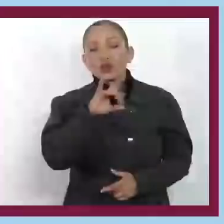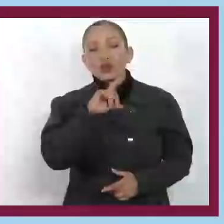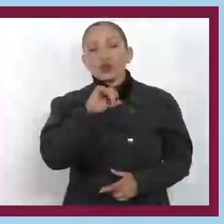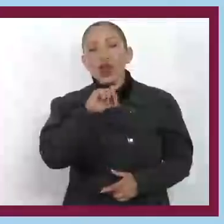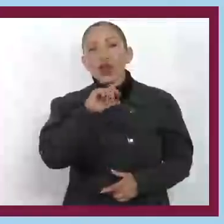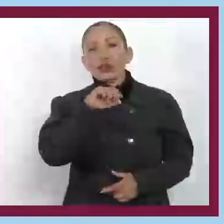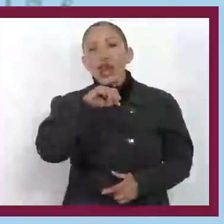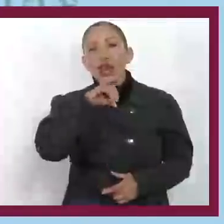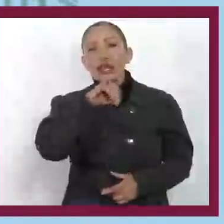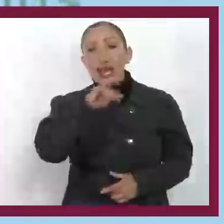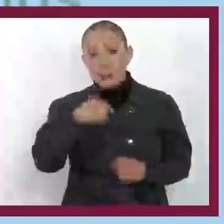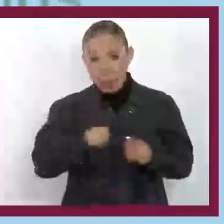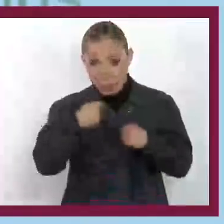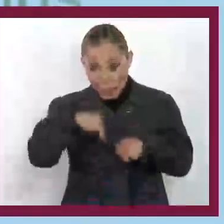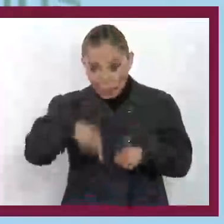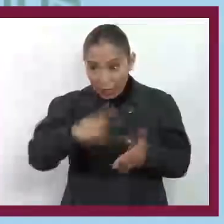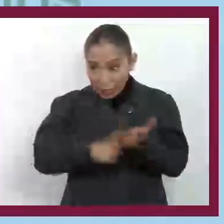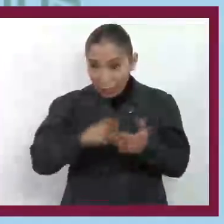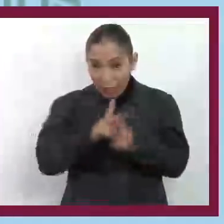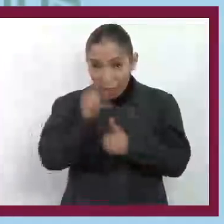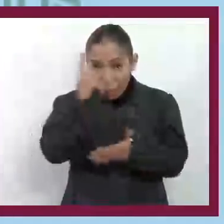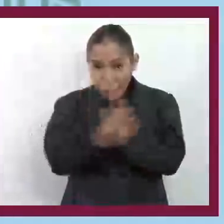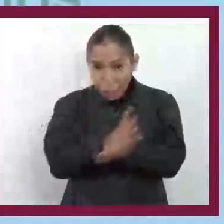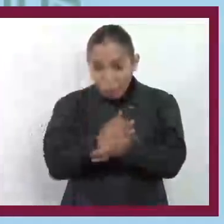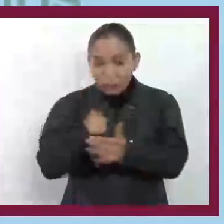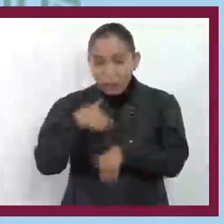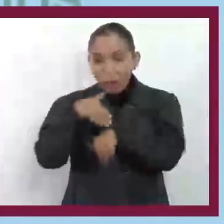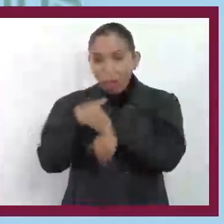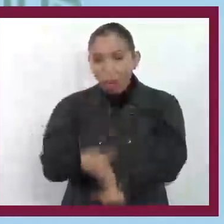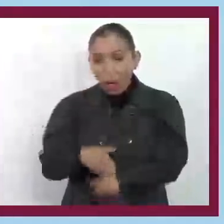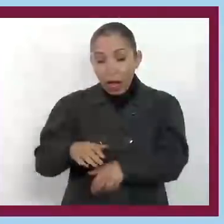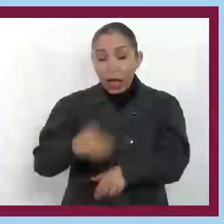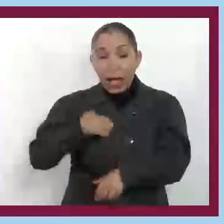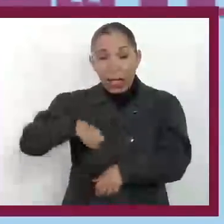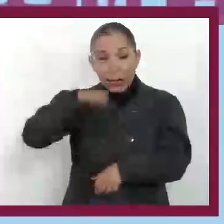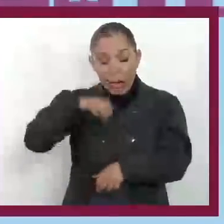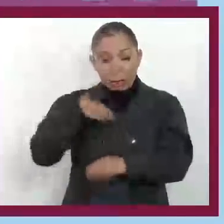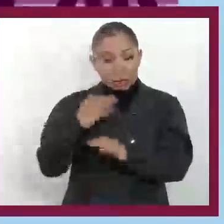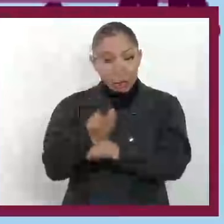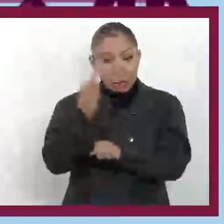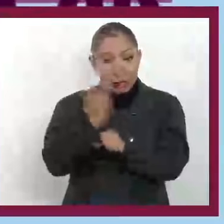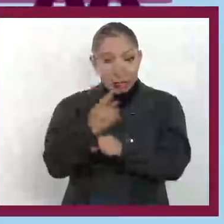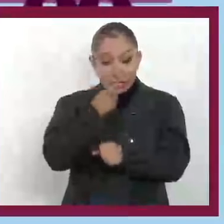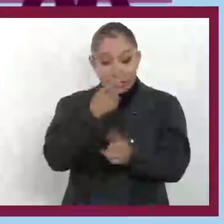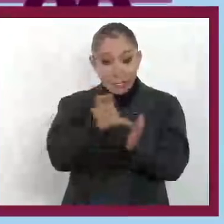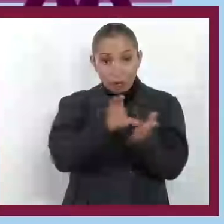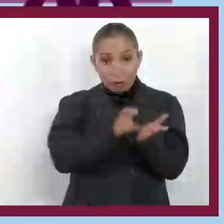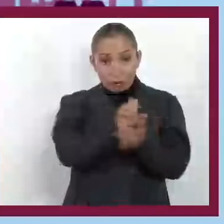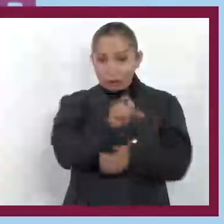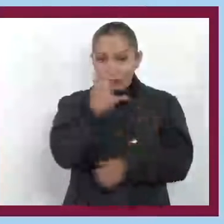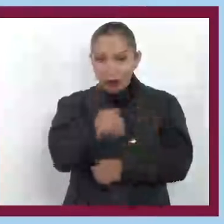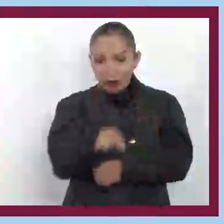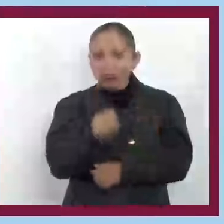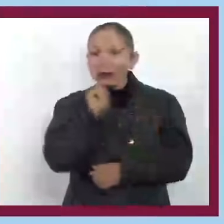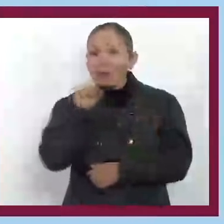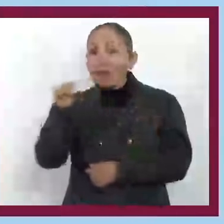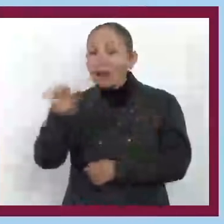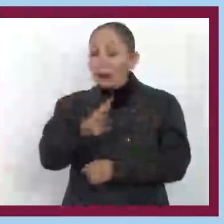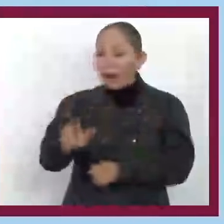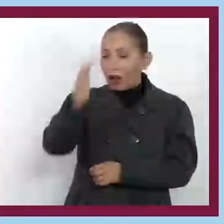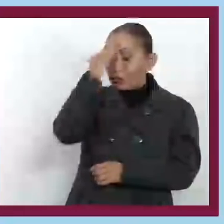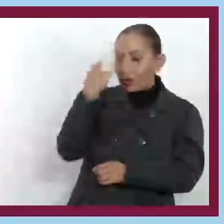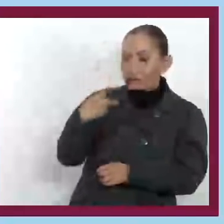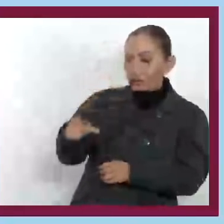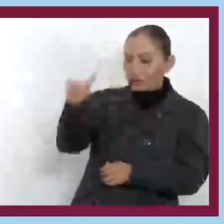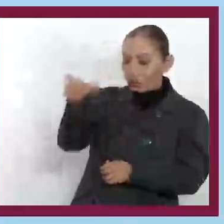no se da solo por vivir en un país democrático y haber cumplido la mayoría de edad que estipula la Constitución, sino por el